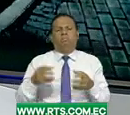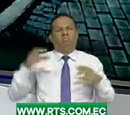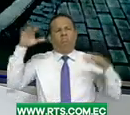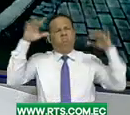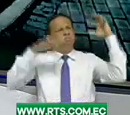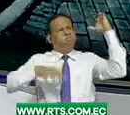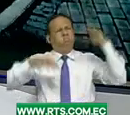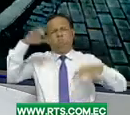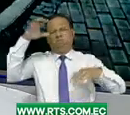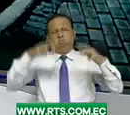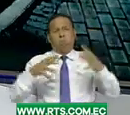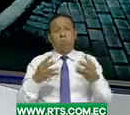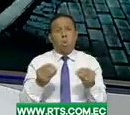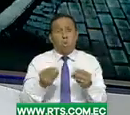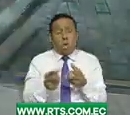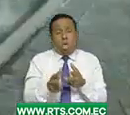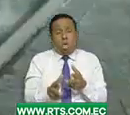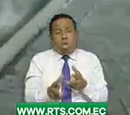capital. Veamos.